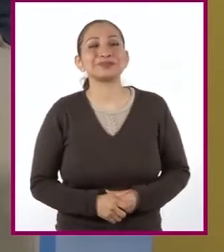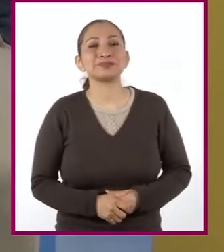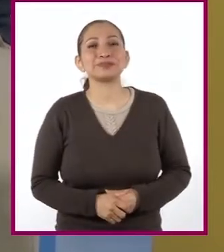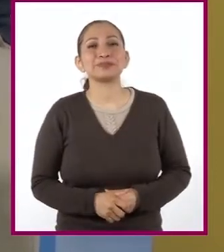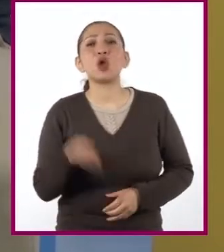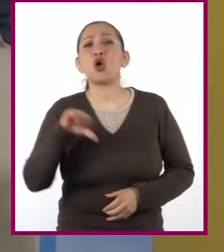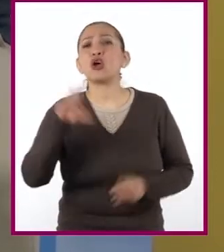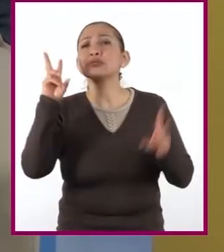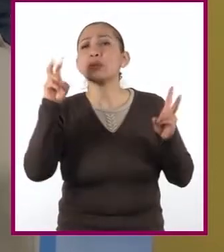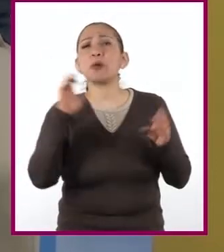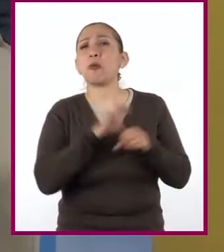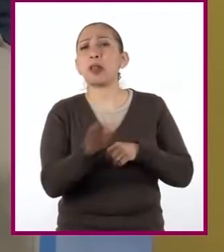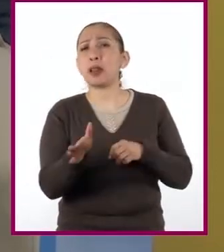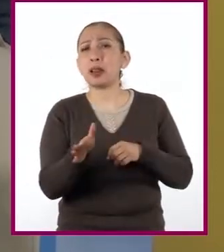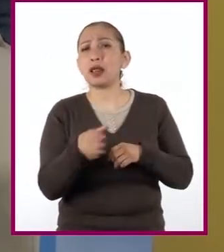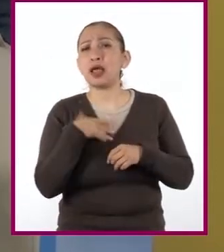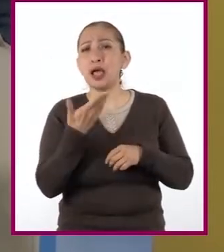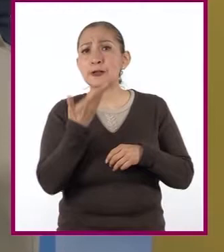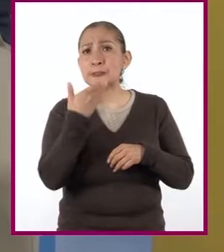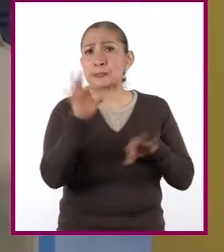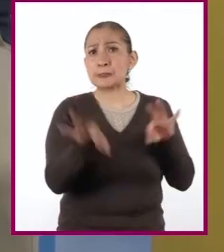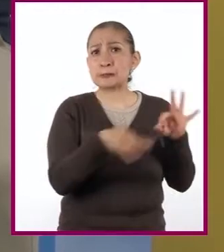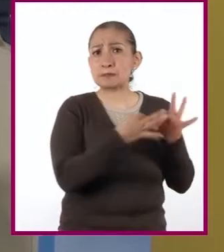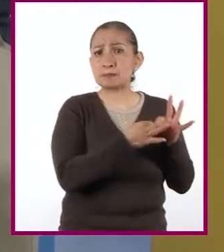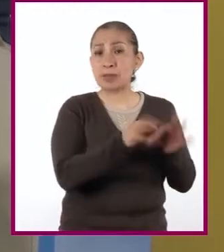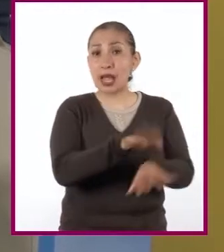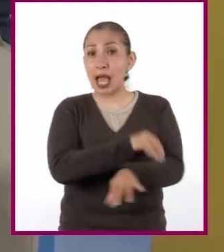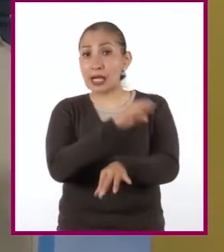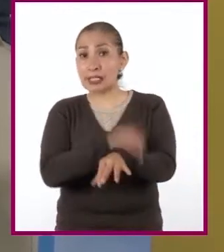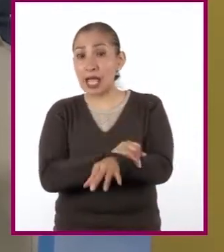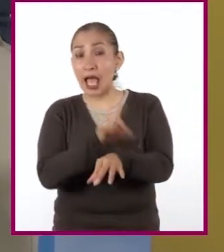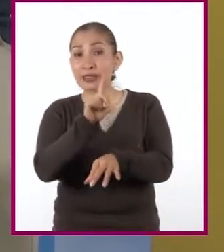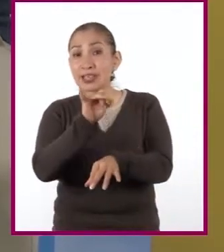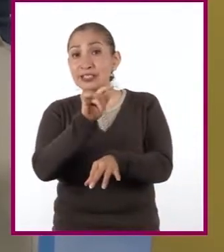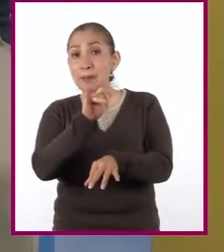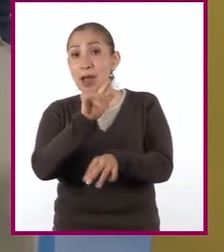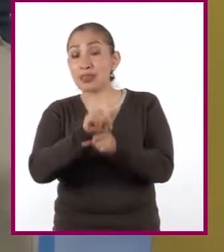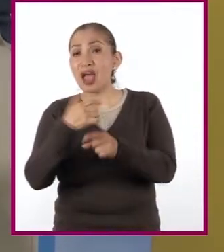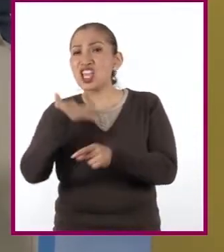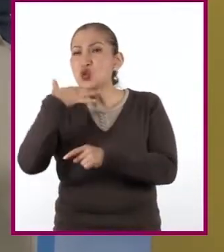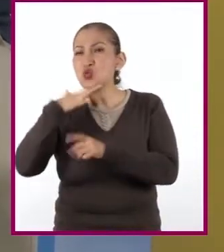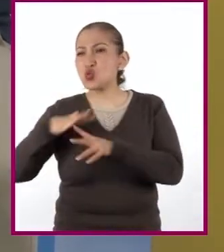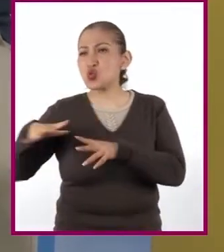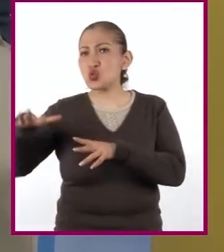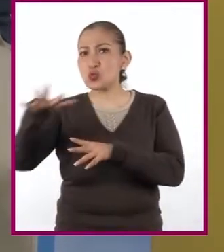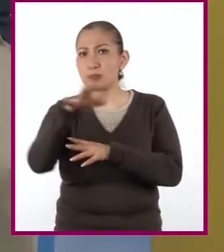título de esta sesión es Eficiencia, Energía Disipada y Contaminación.